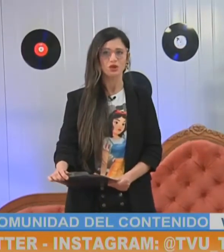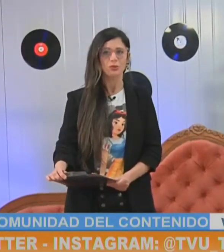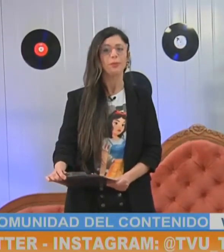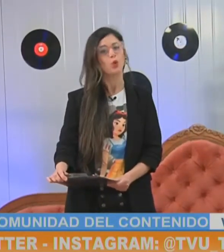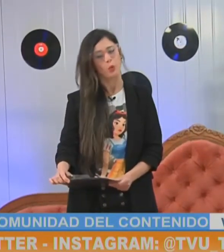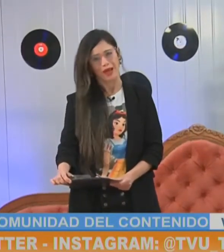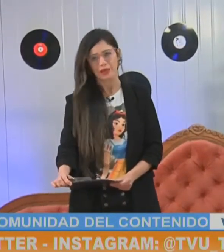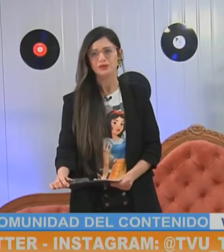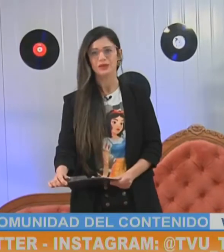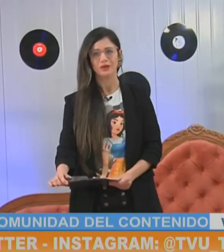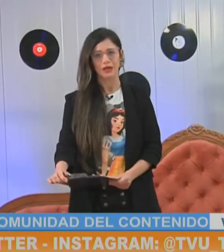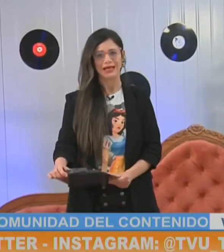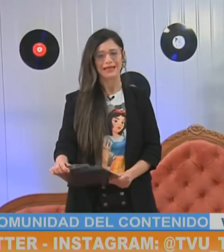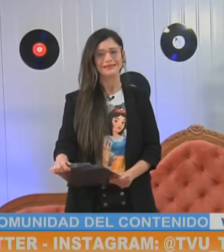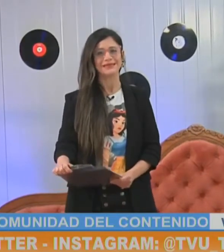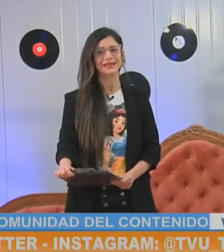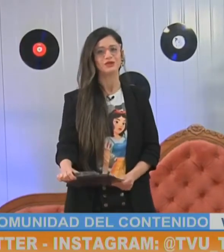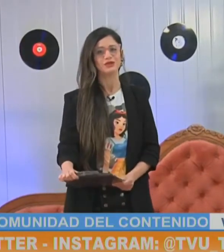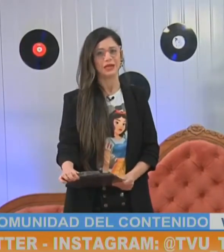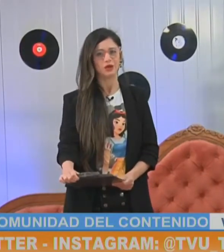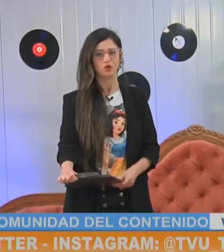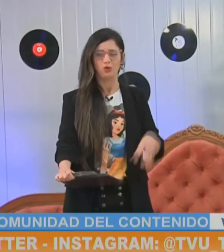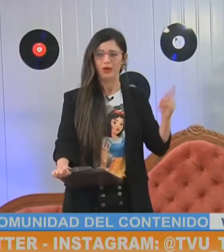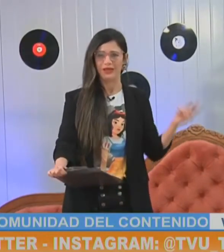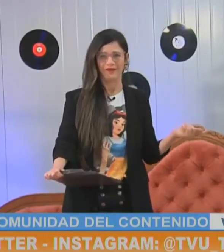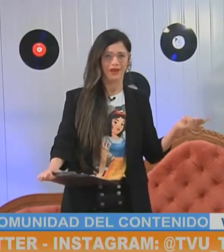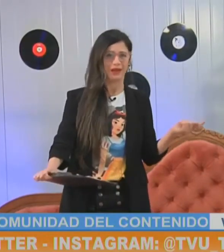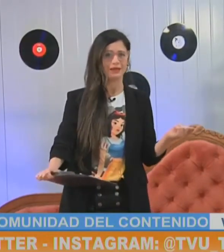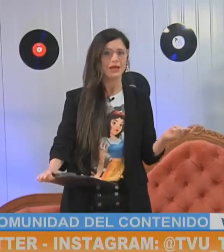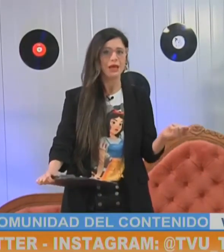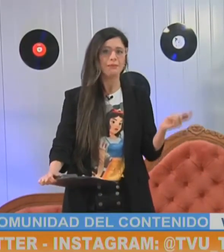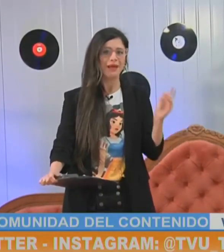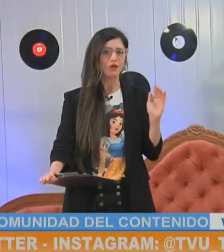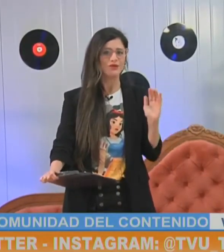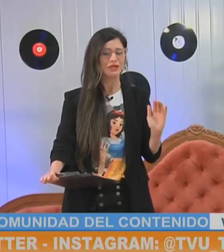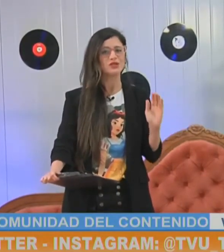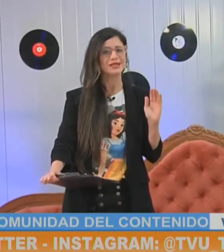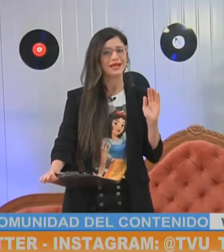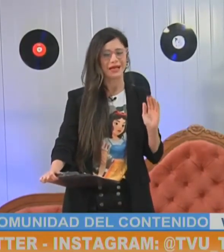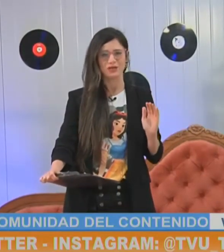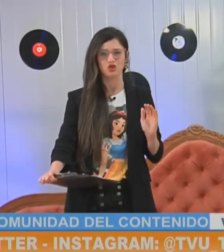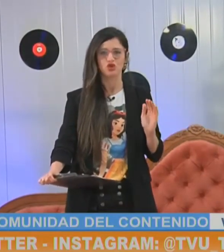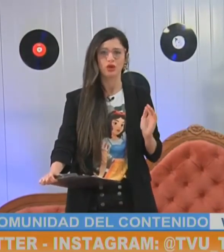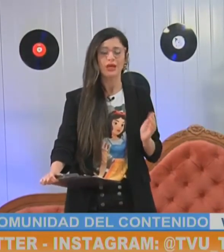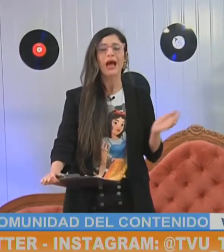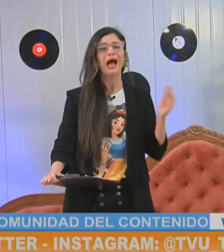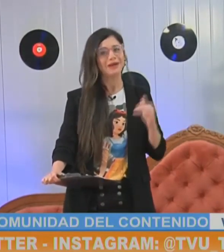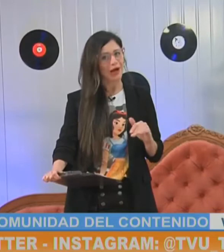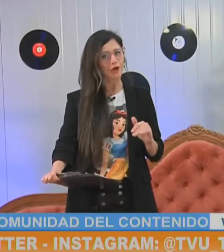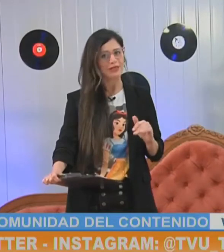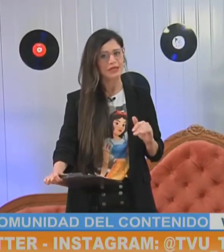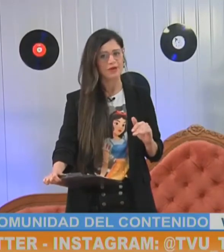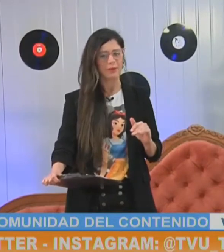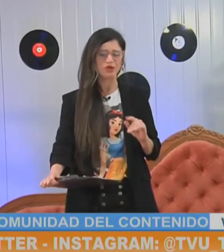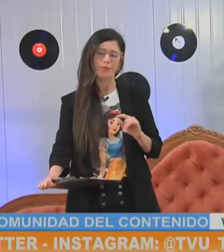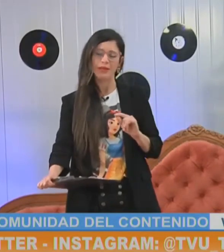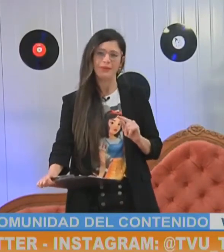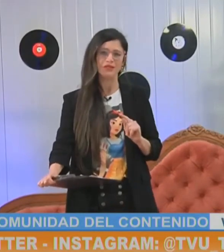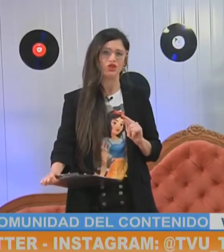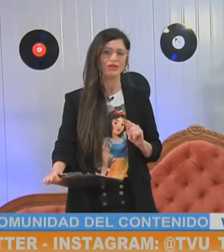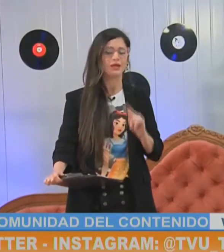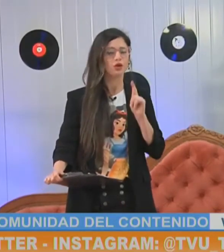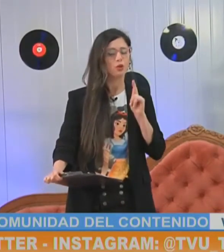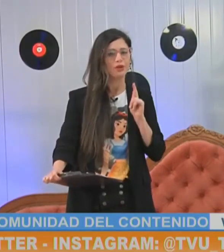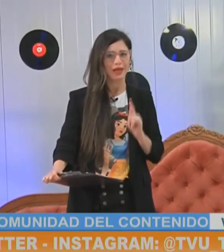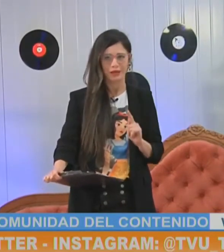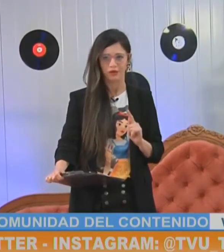marzo, preocupados debido a la gran cantidad de contagios que tuvimos el día viernes, más de 960 casos. Hoy ha bajado la cifra, pero siempre la